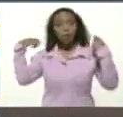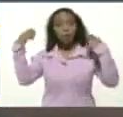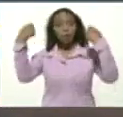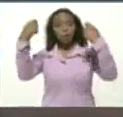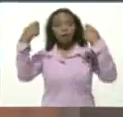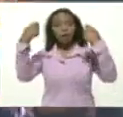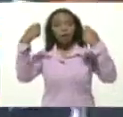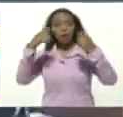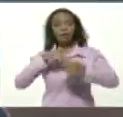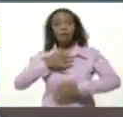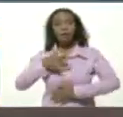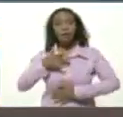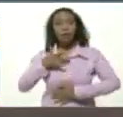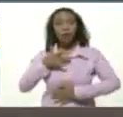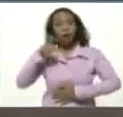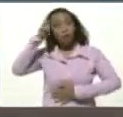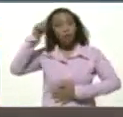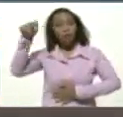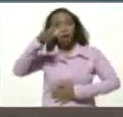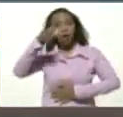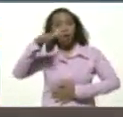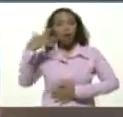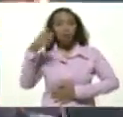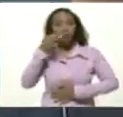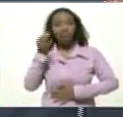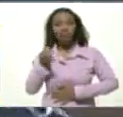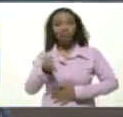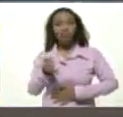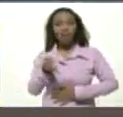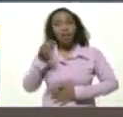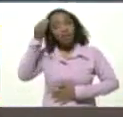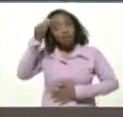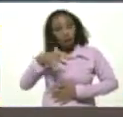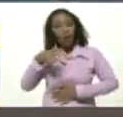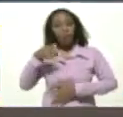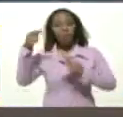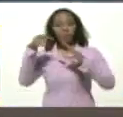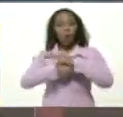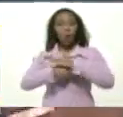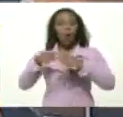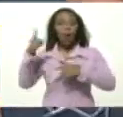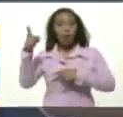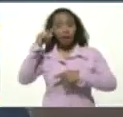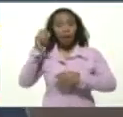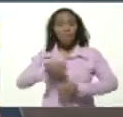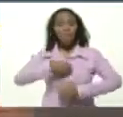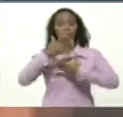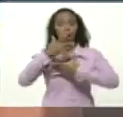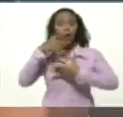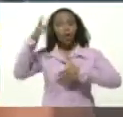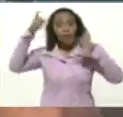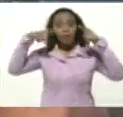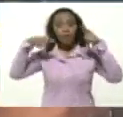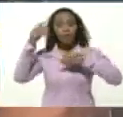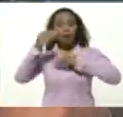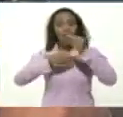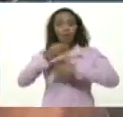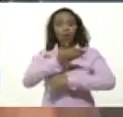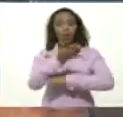del sentimiento de un pueblo que realmente cree profundamente en que esa expresión de Hugo Chávez de encomendarle a